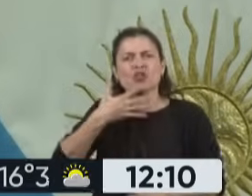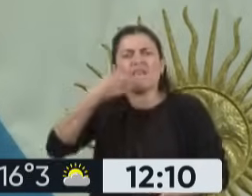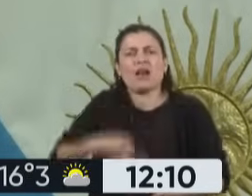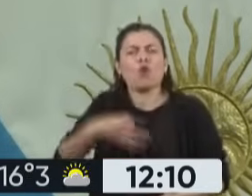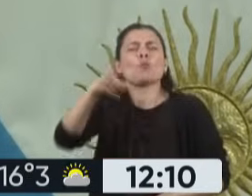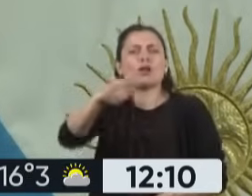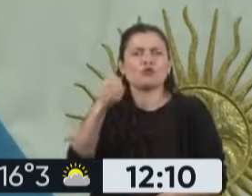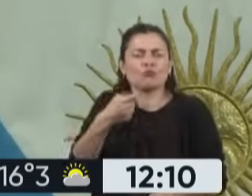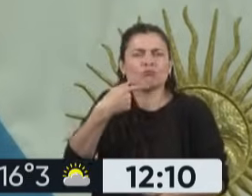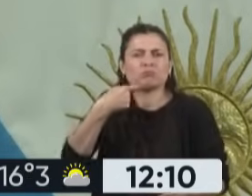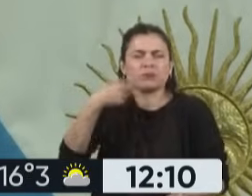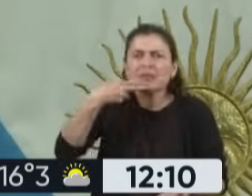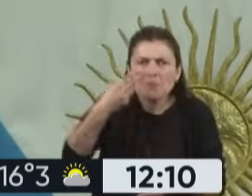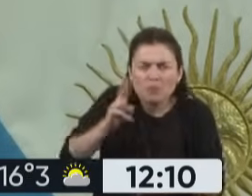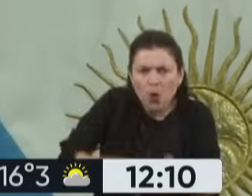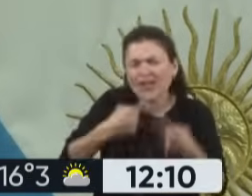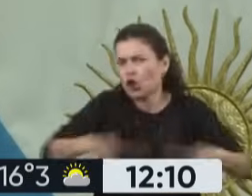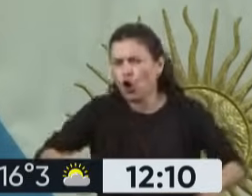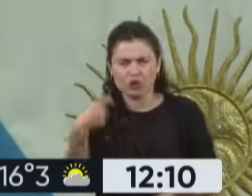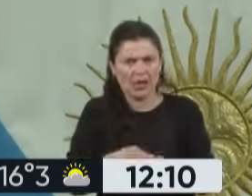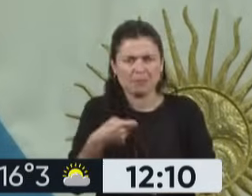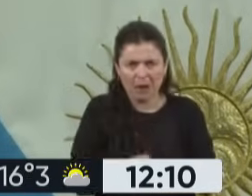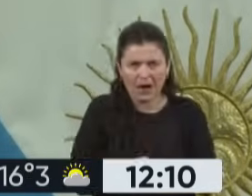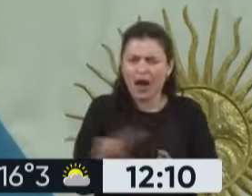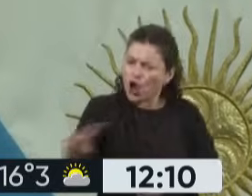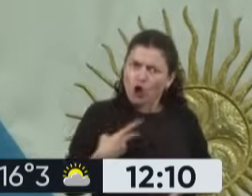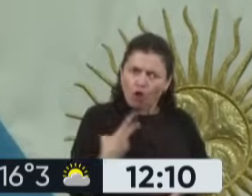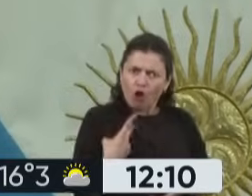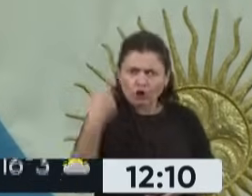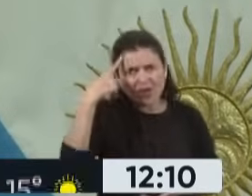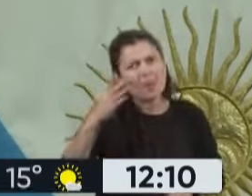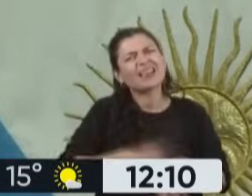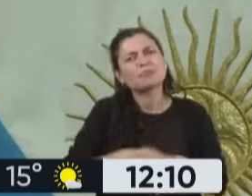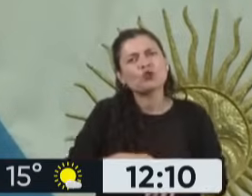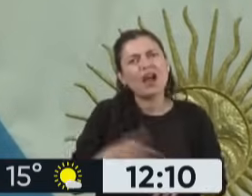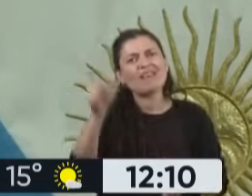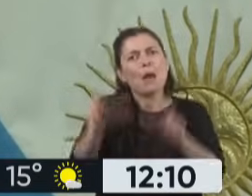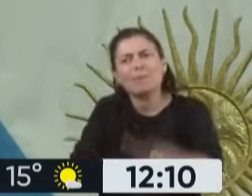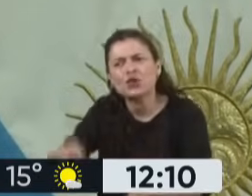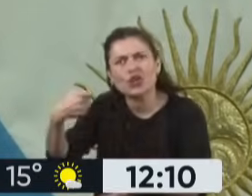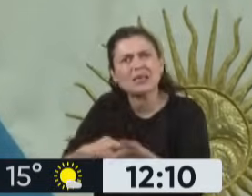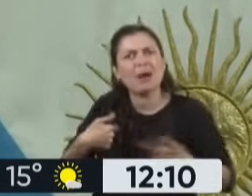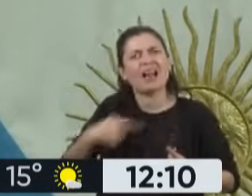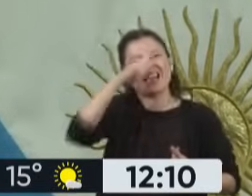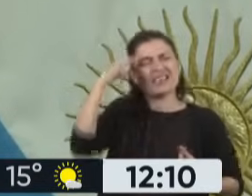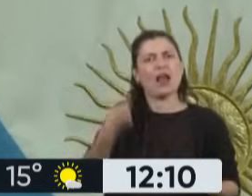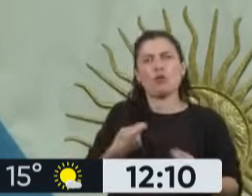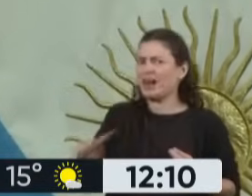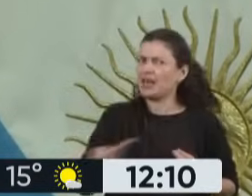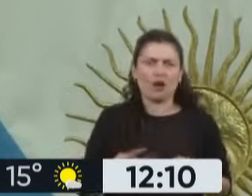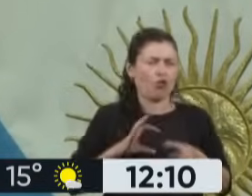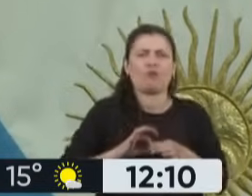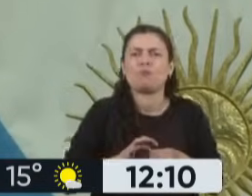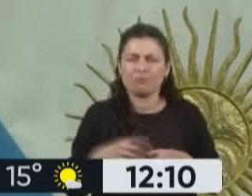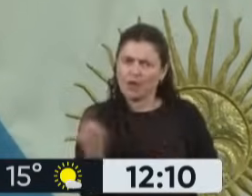bajando el costo de cumplimiento, tanto de los contribuyentes como del Estado. Es nuestra responsabilidad como gobierno generar